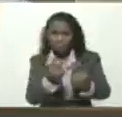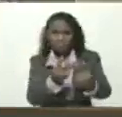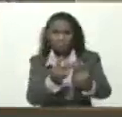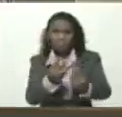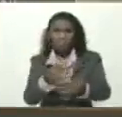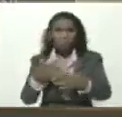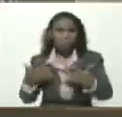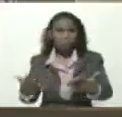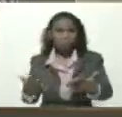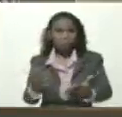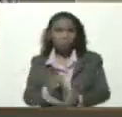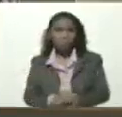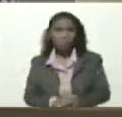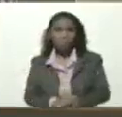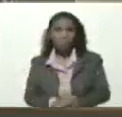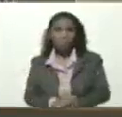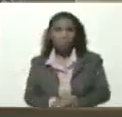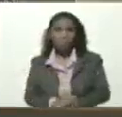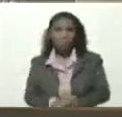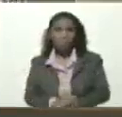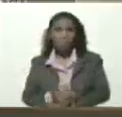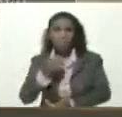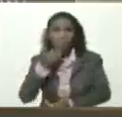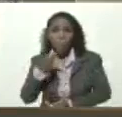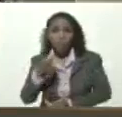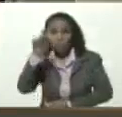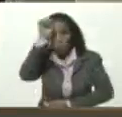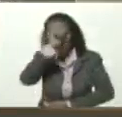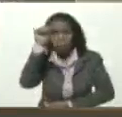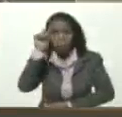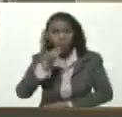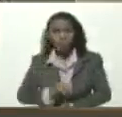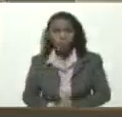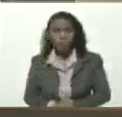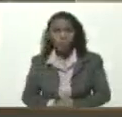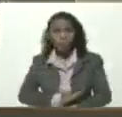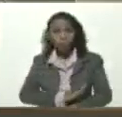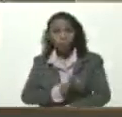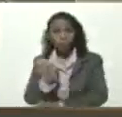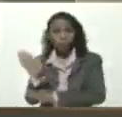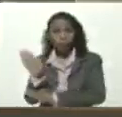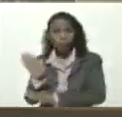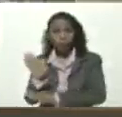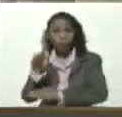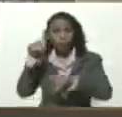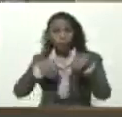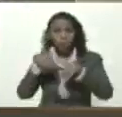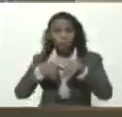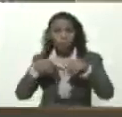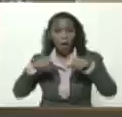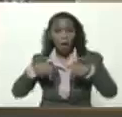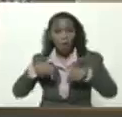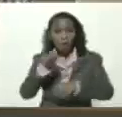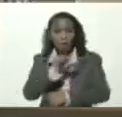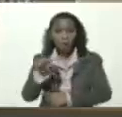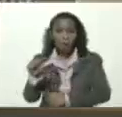que el próximo domingo vaya a votar, que esta semana